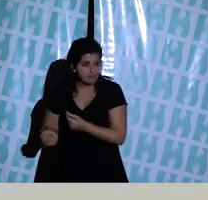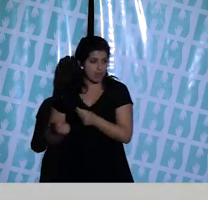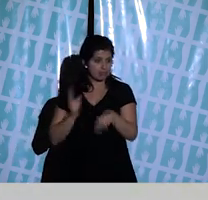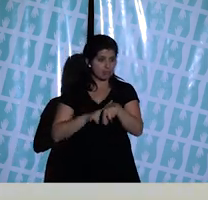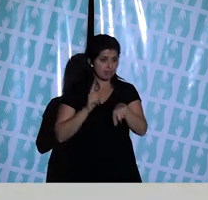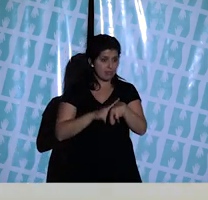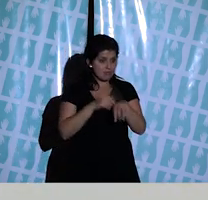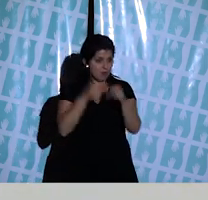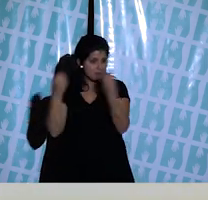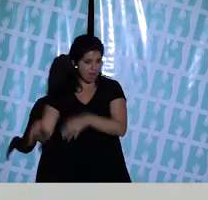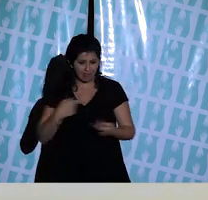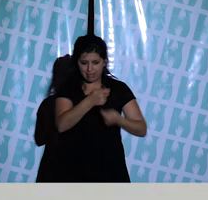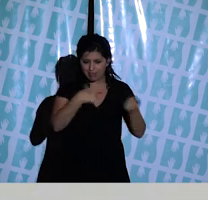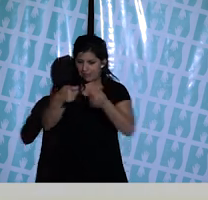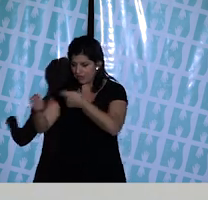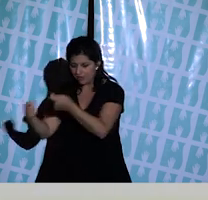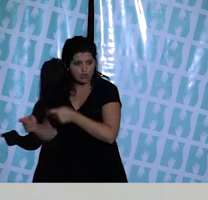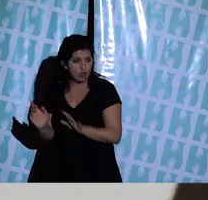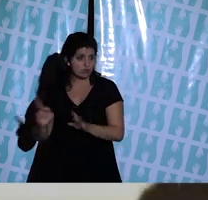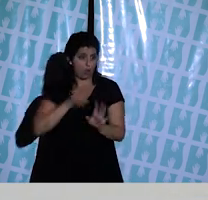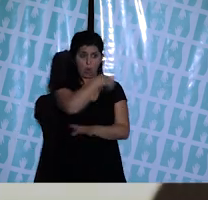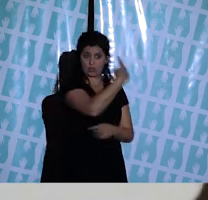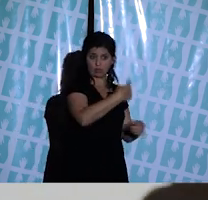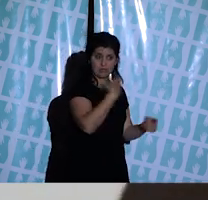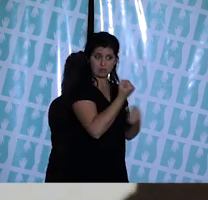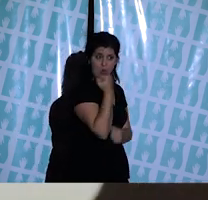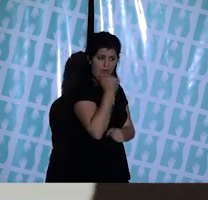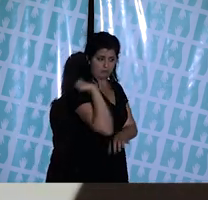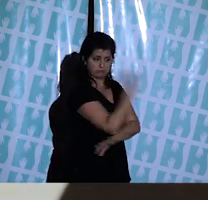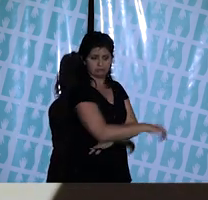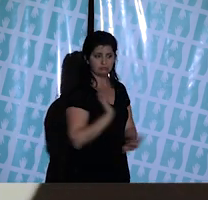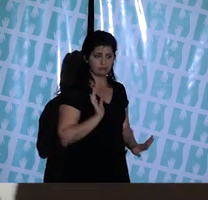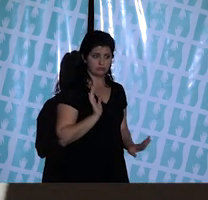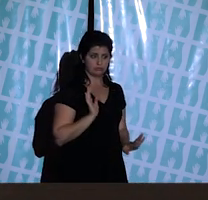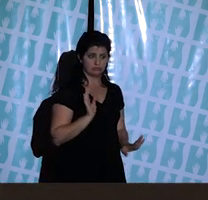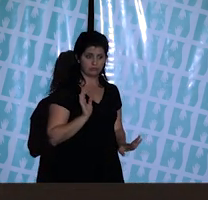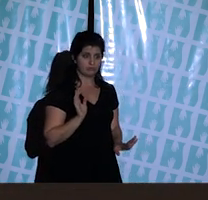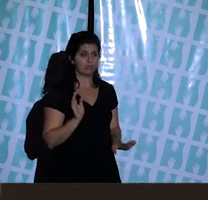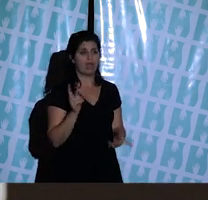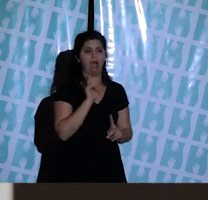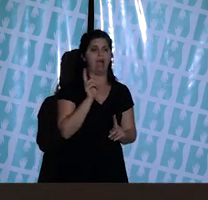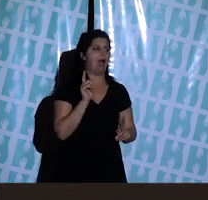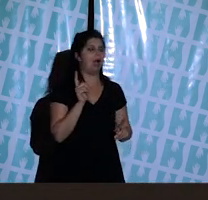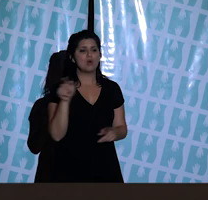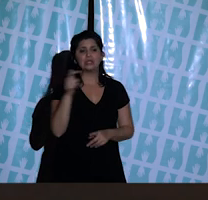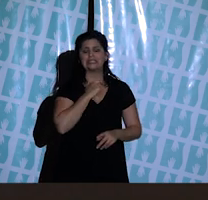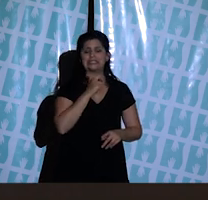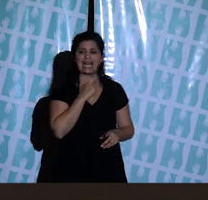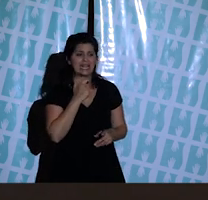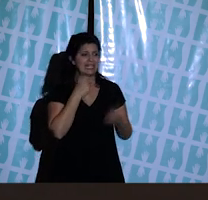importantes. Intentos fallidos de control. Has tratado otras. No, voy a tomarlo con agua. No, en vez de